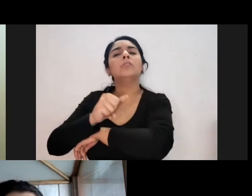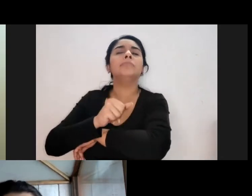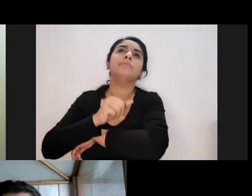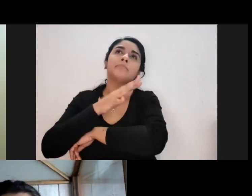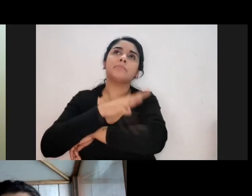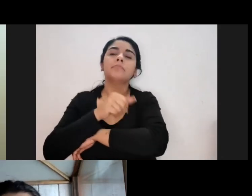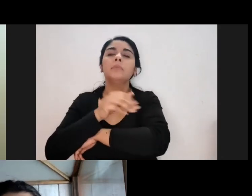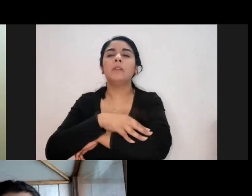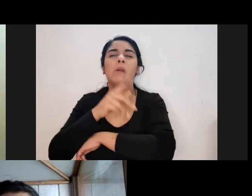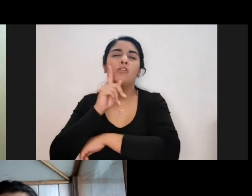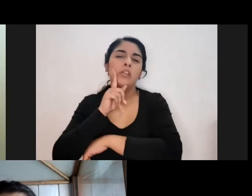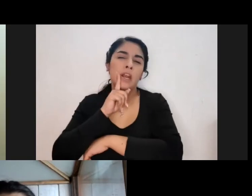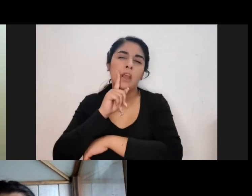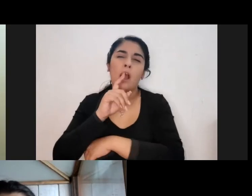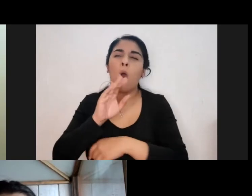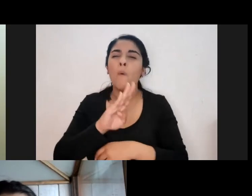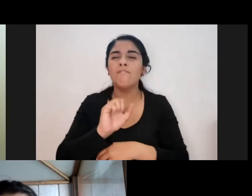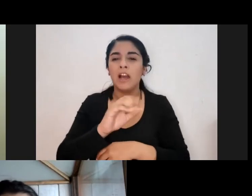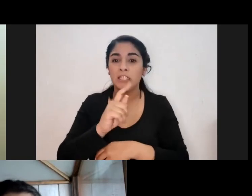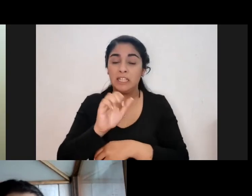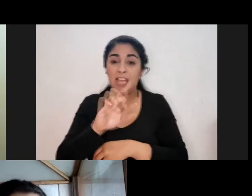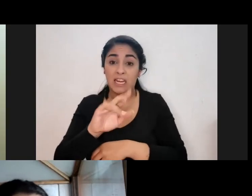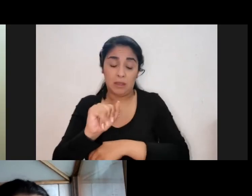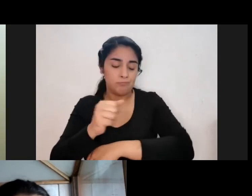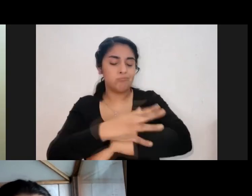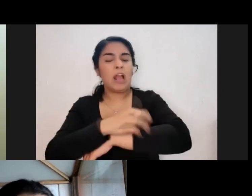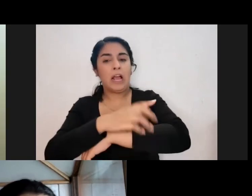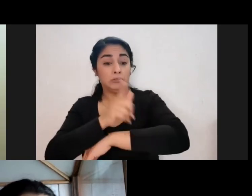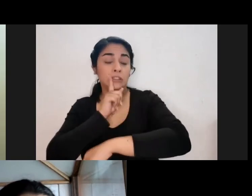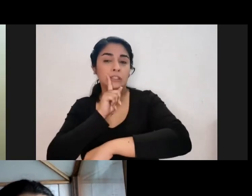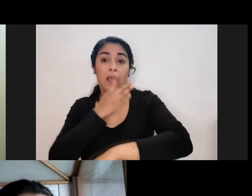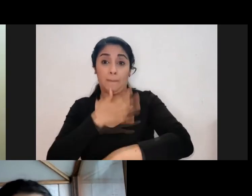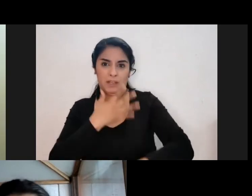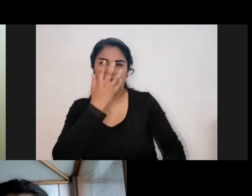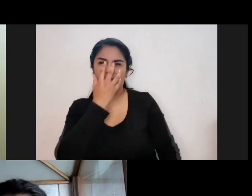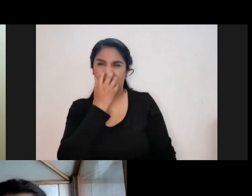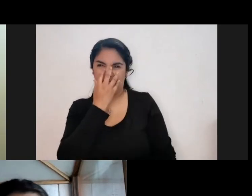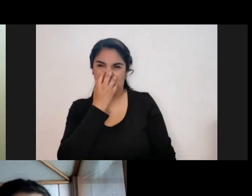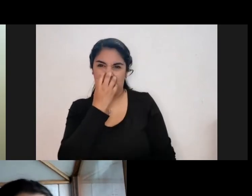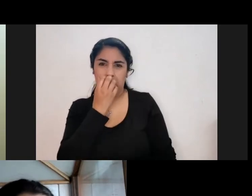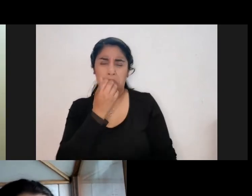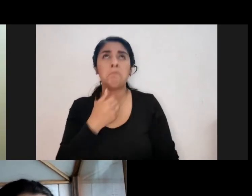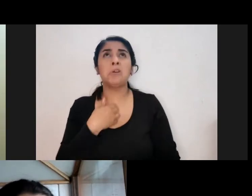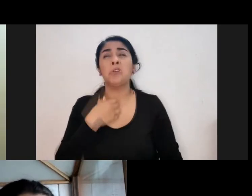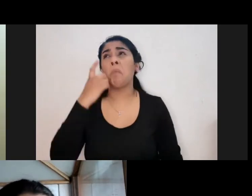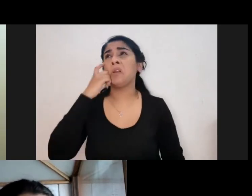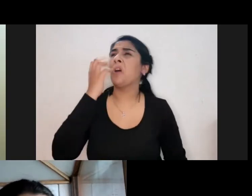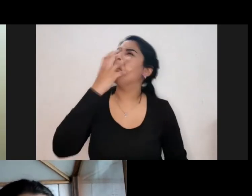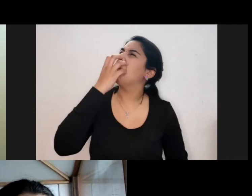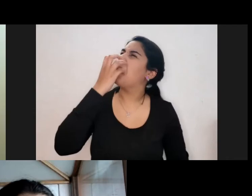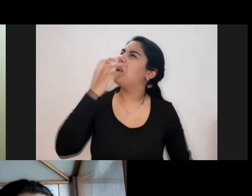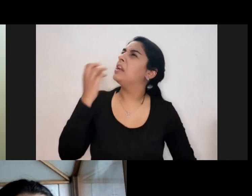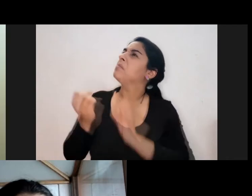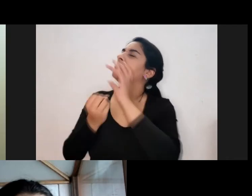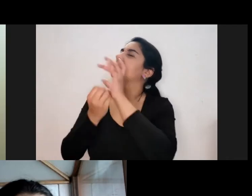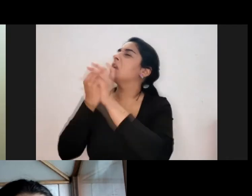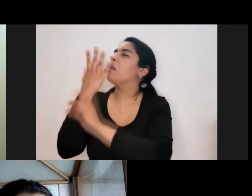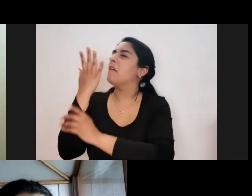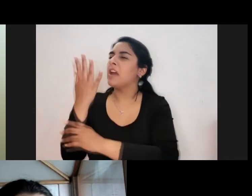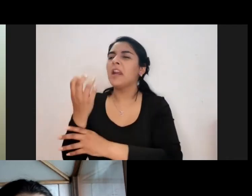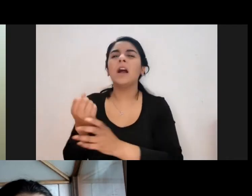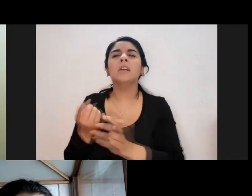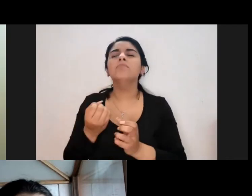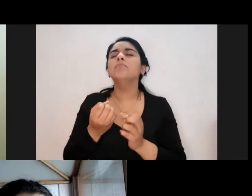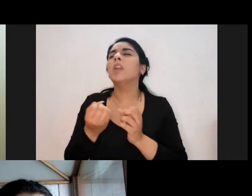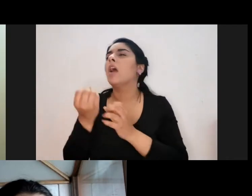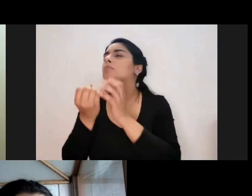alguna bacteria que me ha generado una alergia. Pero yo la alergia la atribuyo a la primavera, al polen, ¿cierto?, al